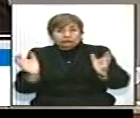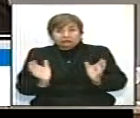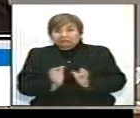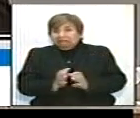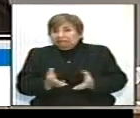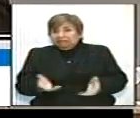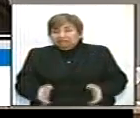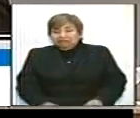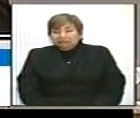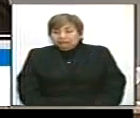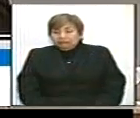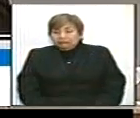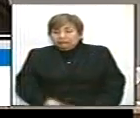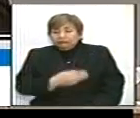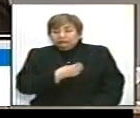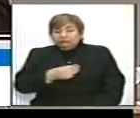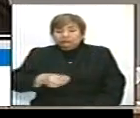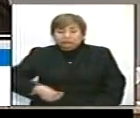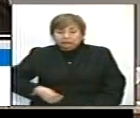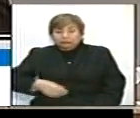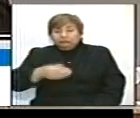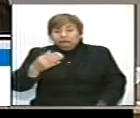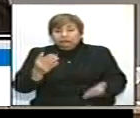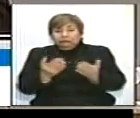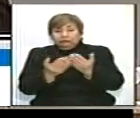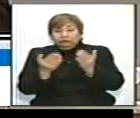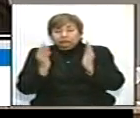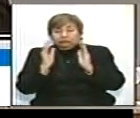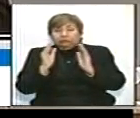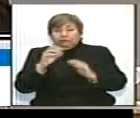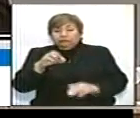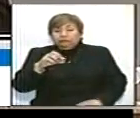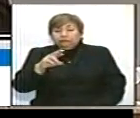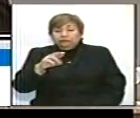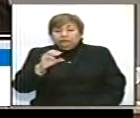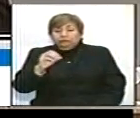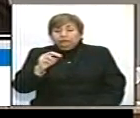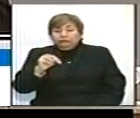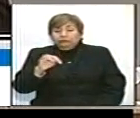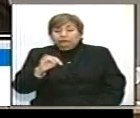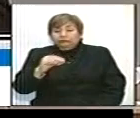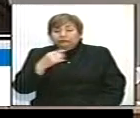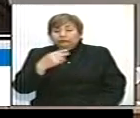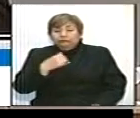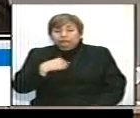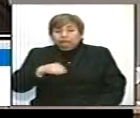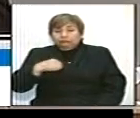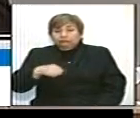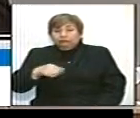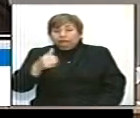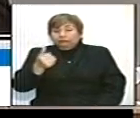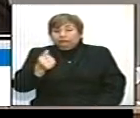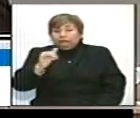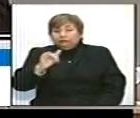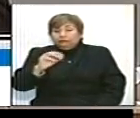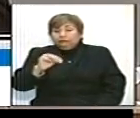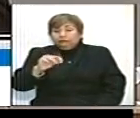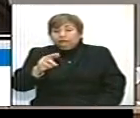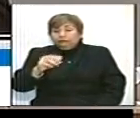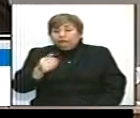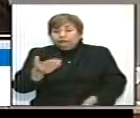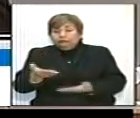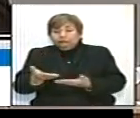alcantarillado, el Ministerio de Educación, a través de PRUNIED, ha solicitado a la Municipalidad Provincial de Aymaraes la